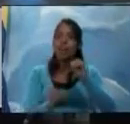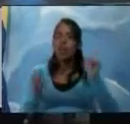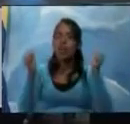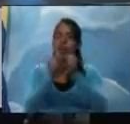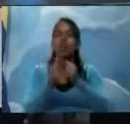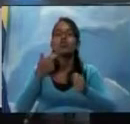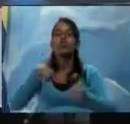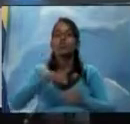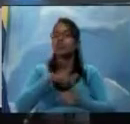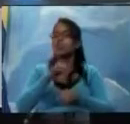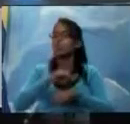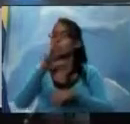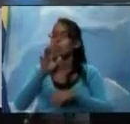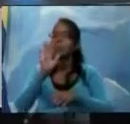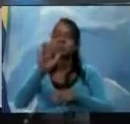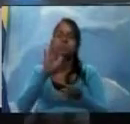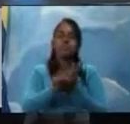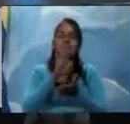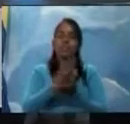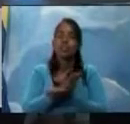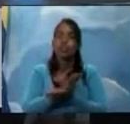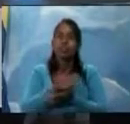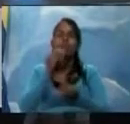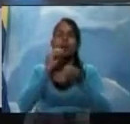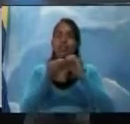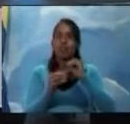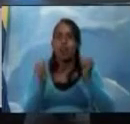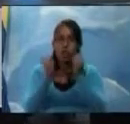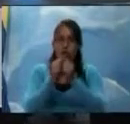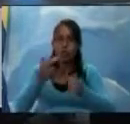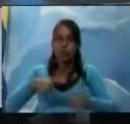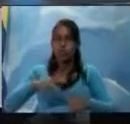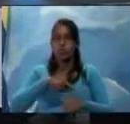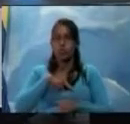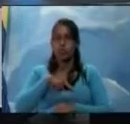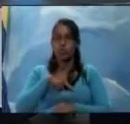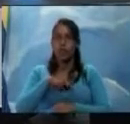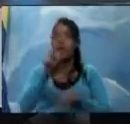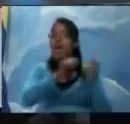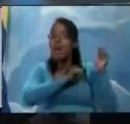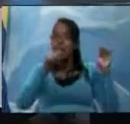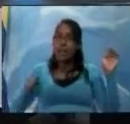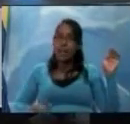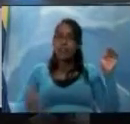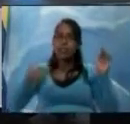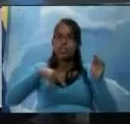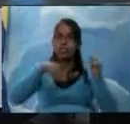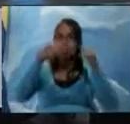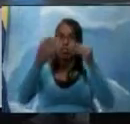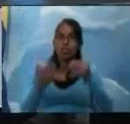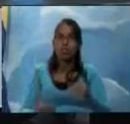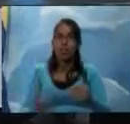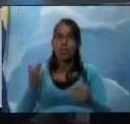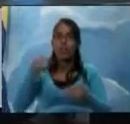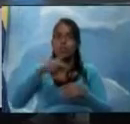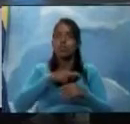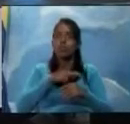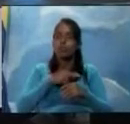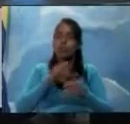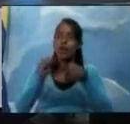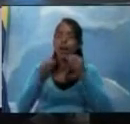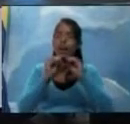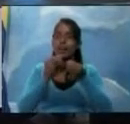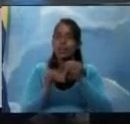nosotros o nos va a dejar así? Va a arreglar con nosotros. Sí, Señor. El Señor nos va a dar nuestro